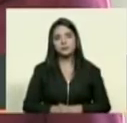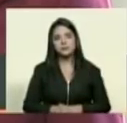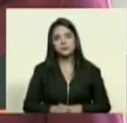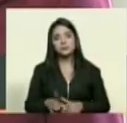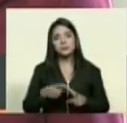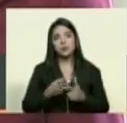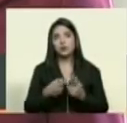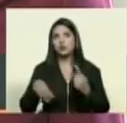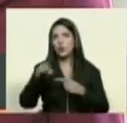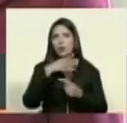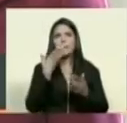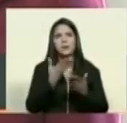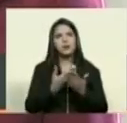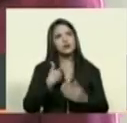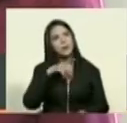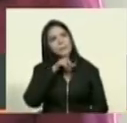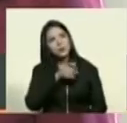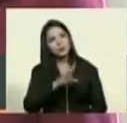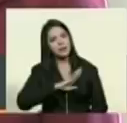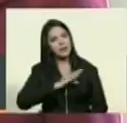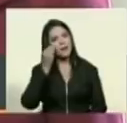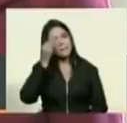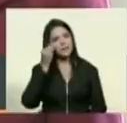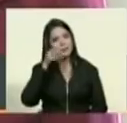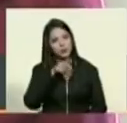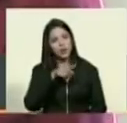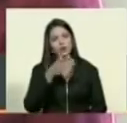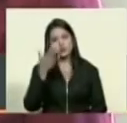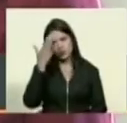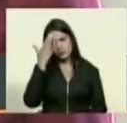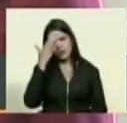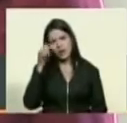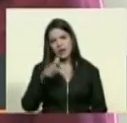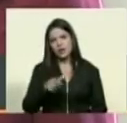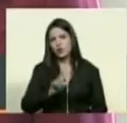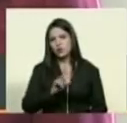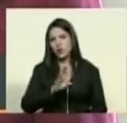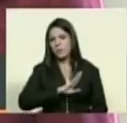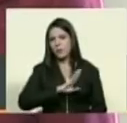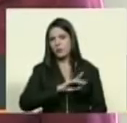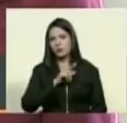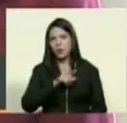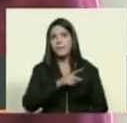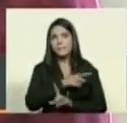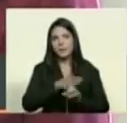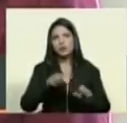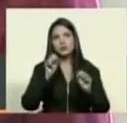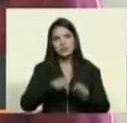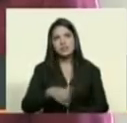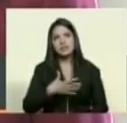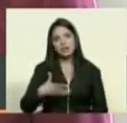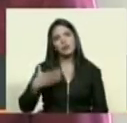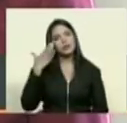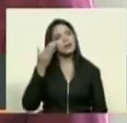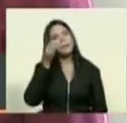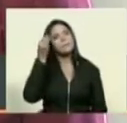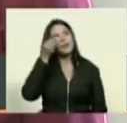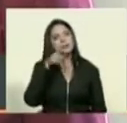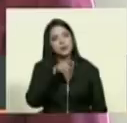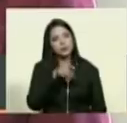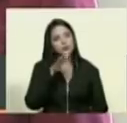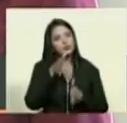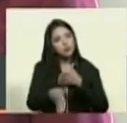estos planteamientos, yo le pregunto su opinión personal, porque sé que esta no es área de su competencia, pero sí quisiera conocer su opinión